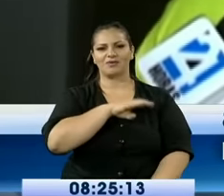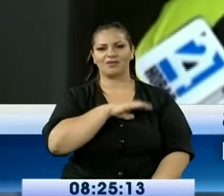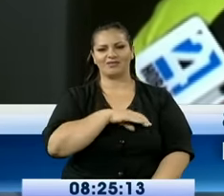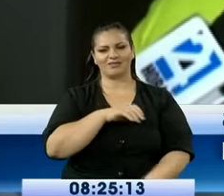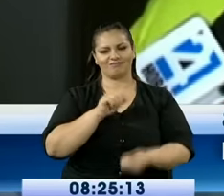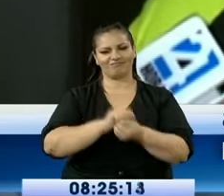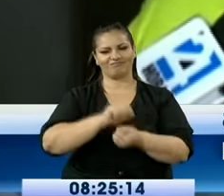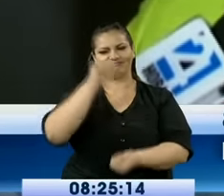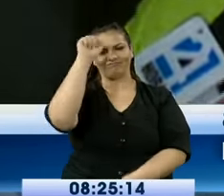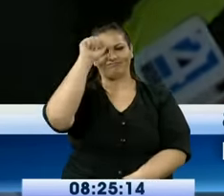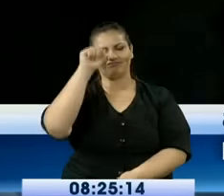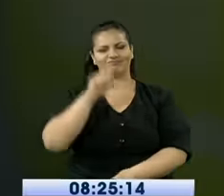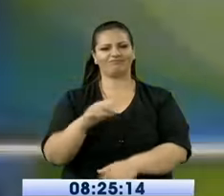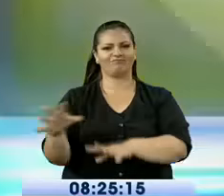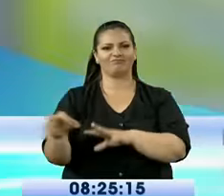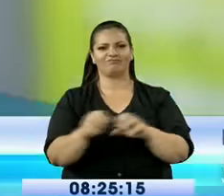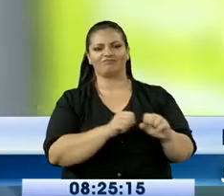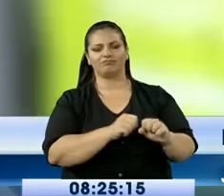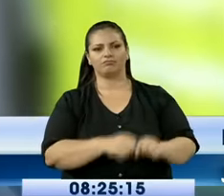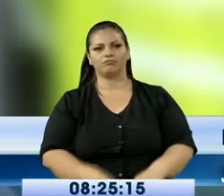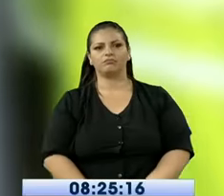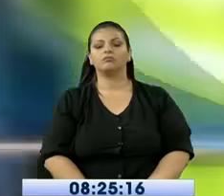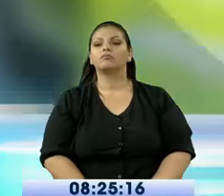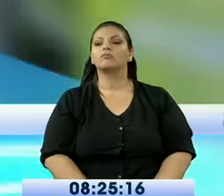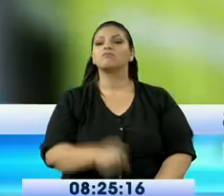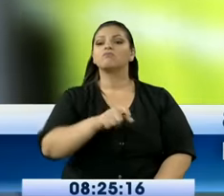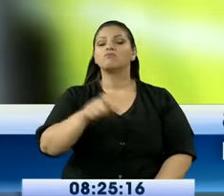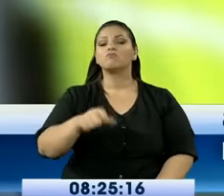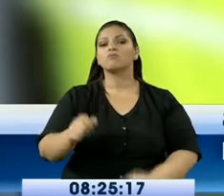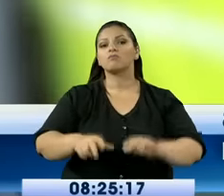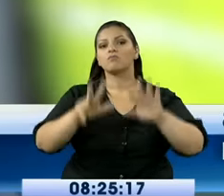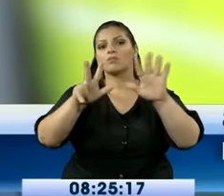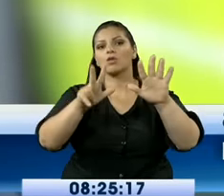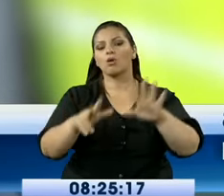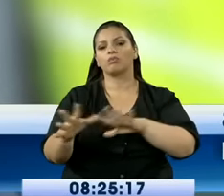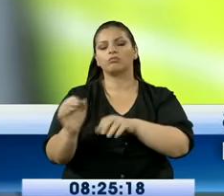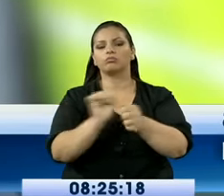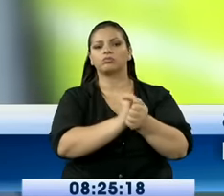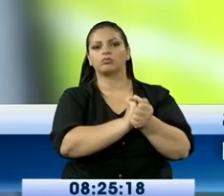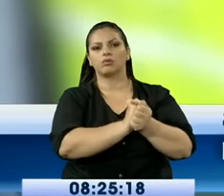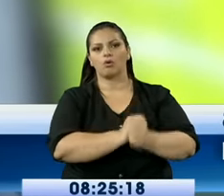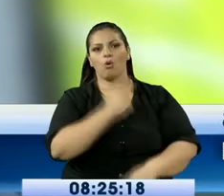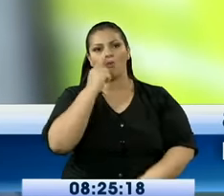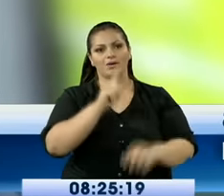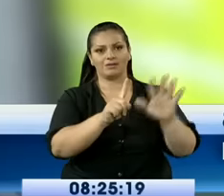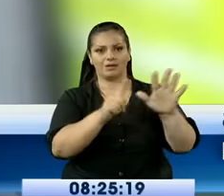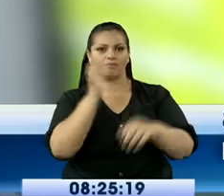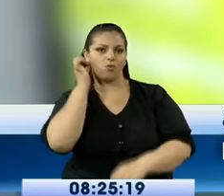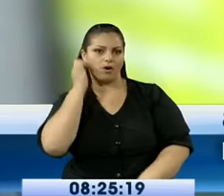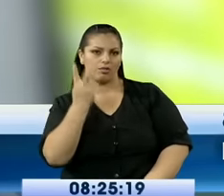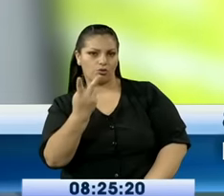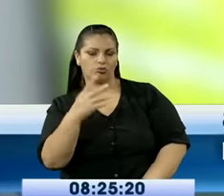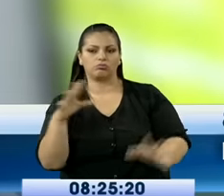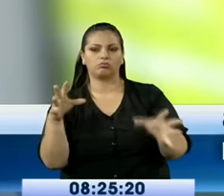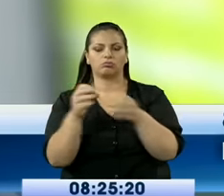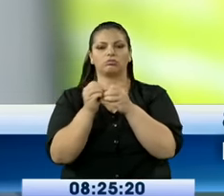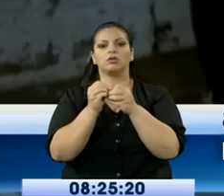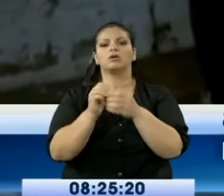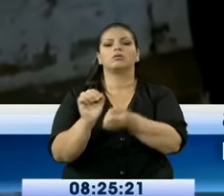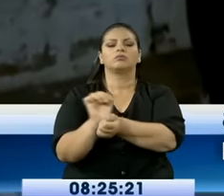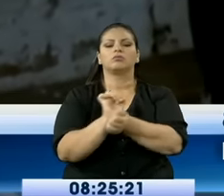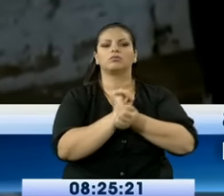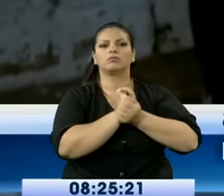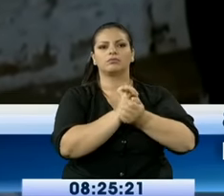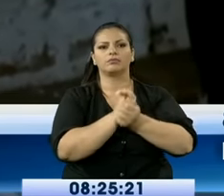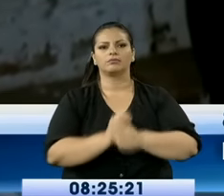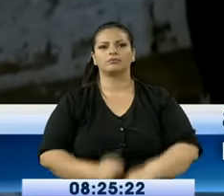tipo de operativos a nivel nacional. 8 personas fueron detenidas, 6 hombres y 2 mujeres sospechosas de ser parte de la organización que encontró en el Quinche